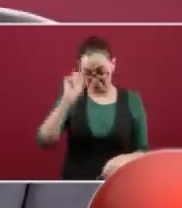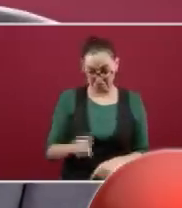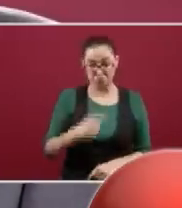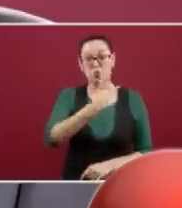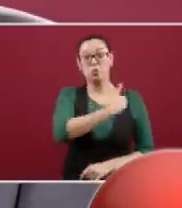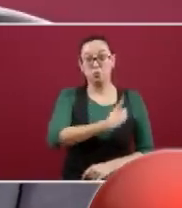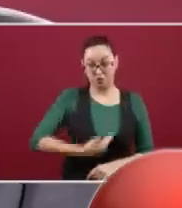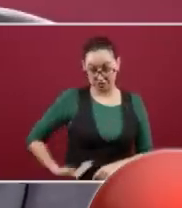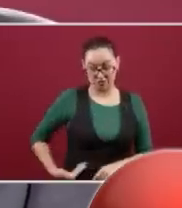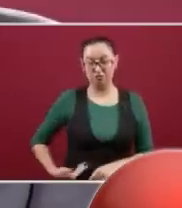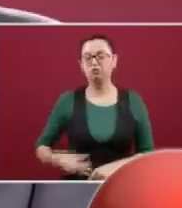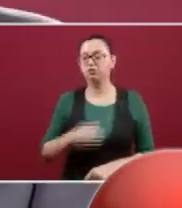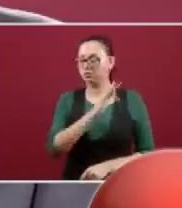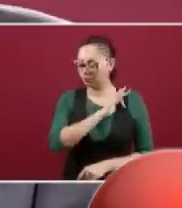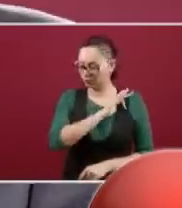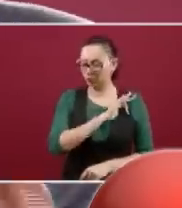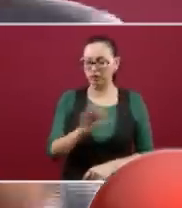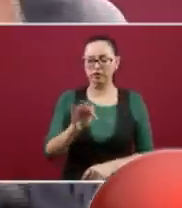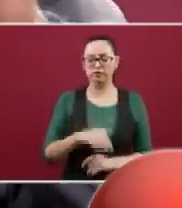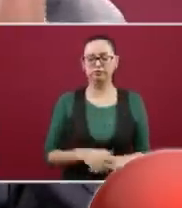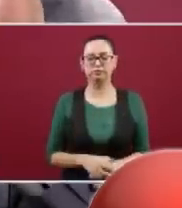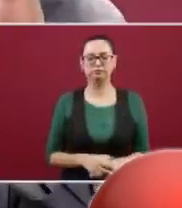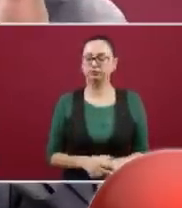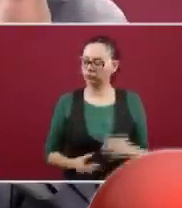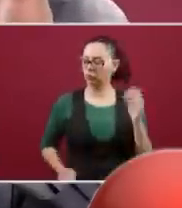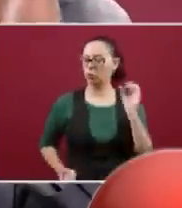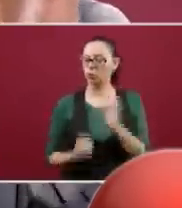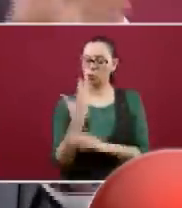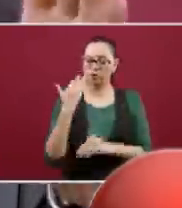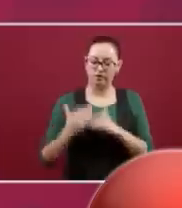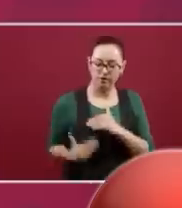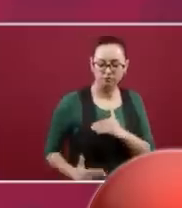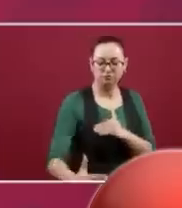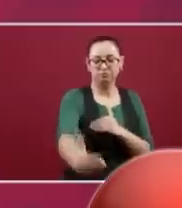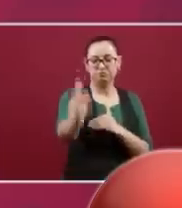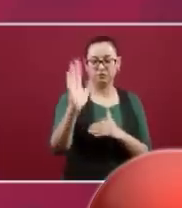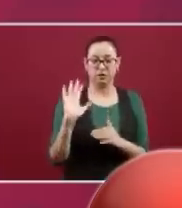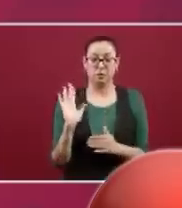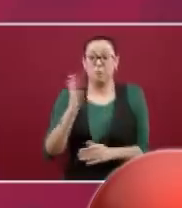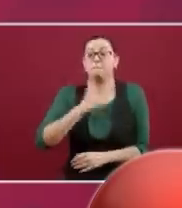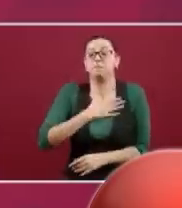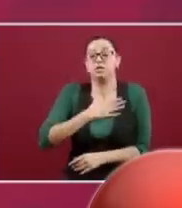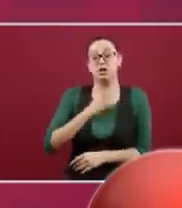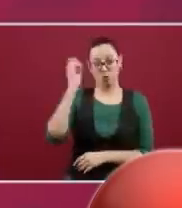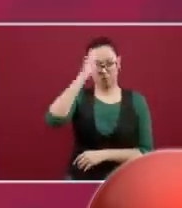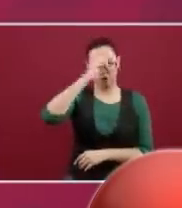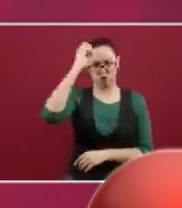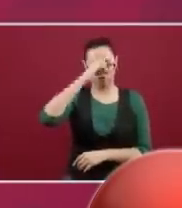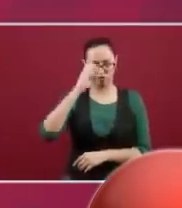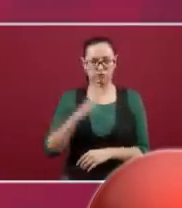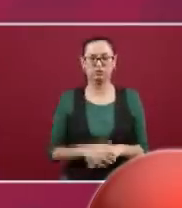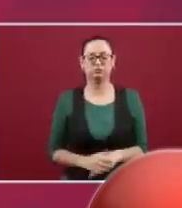presidente en funciones, una etapa nueva. Pero considero